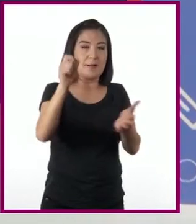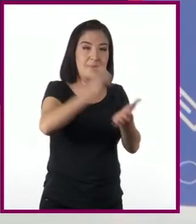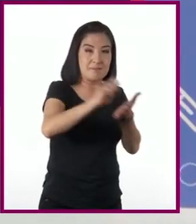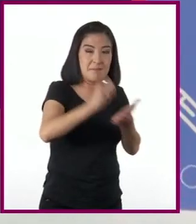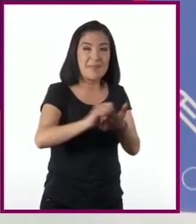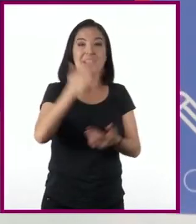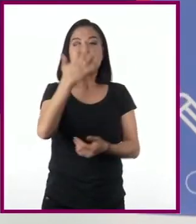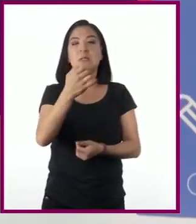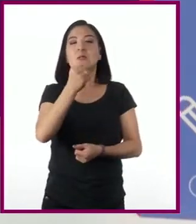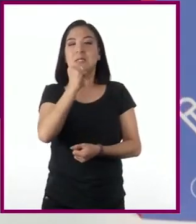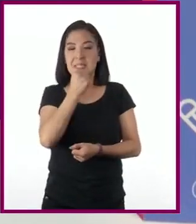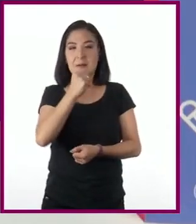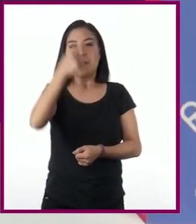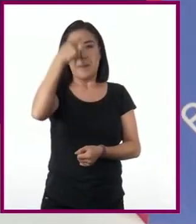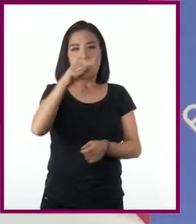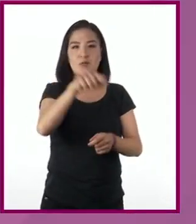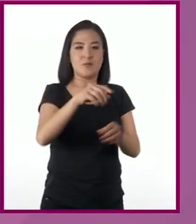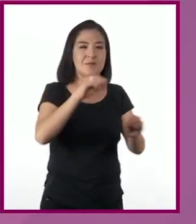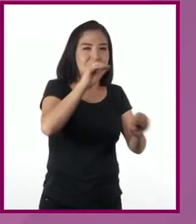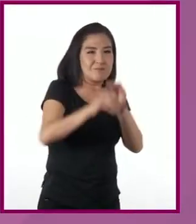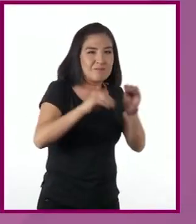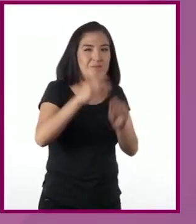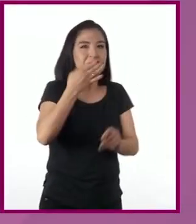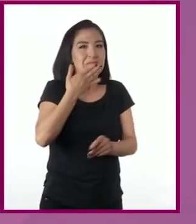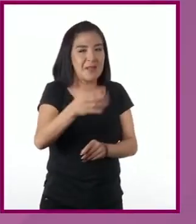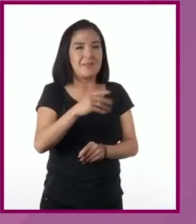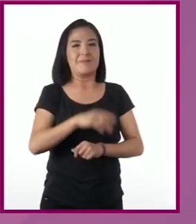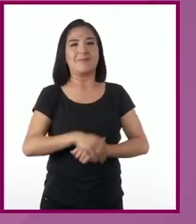5 segundos para arreglar cada uno.